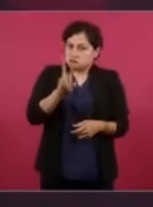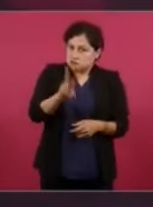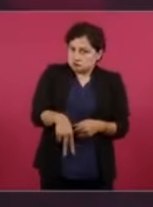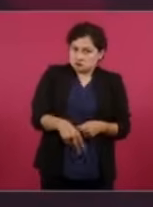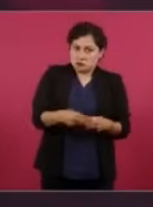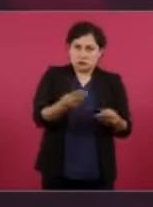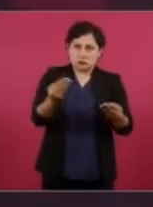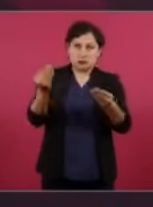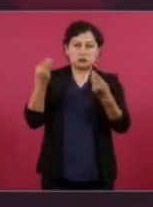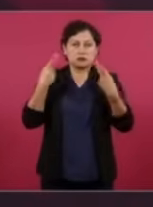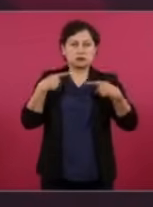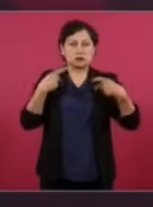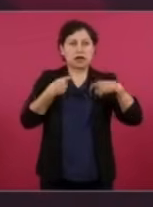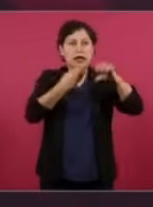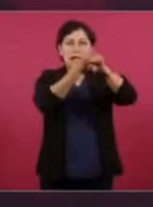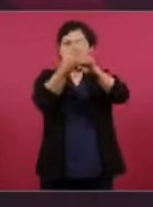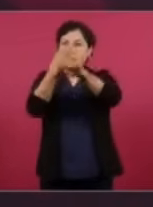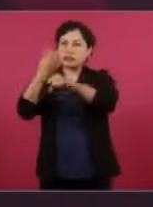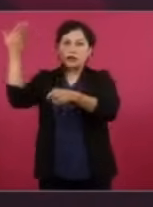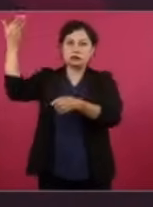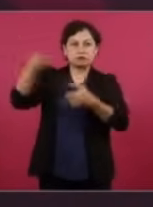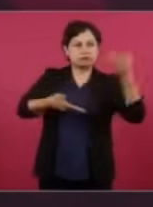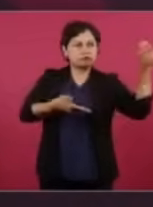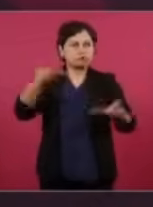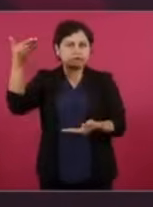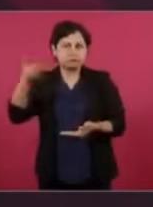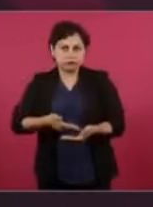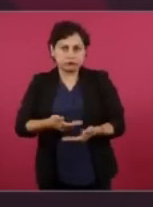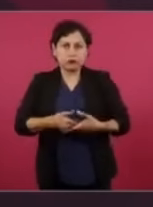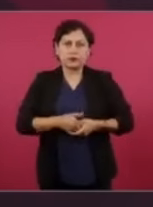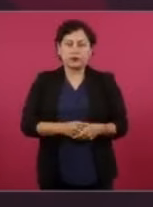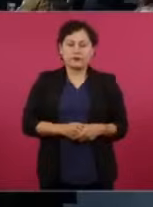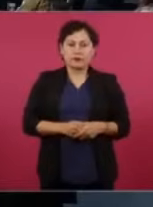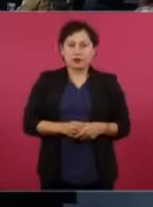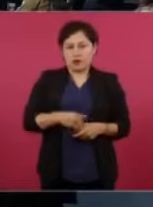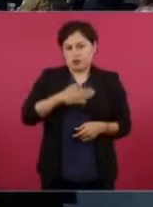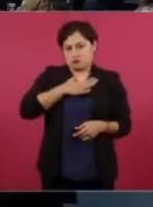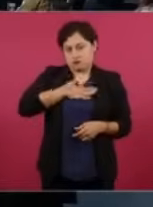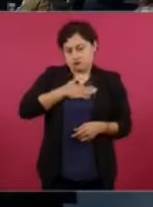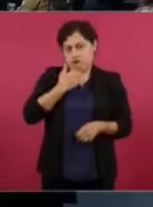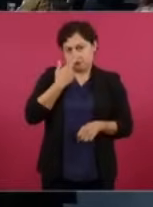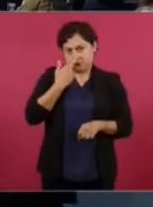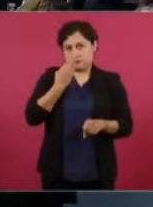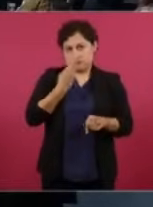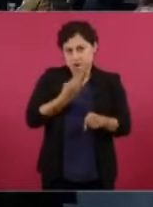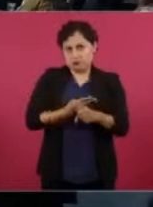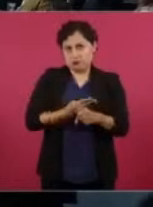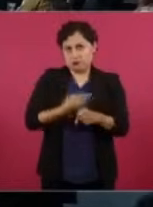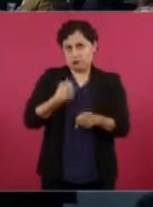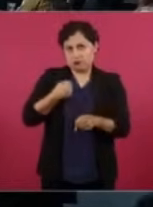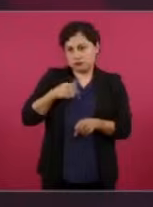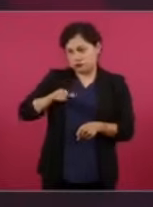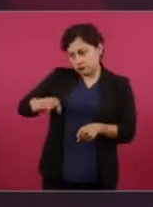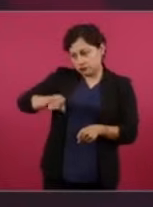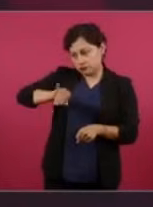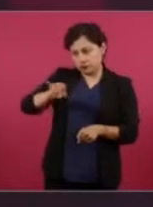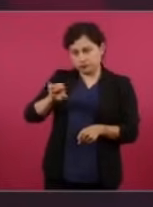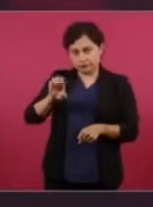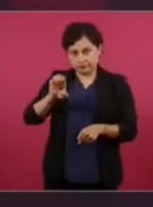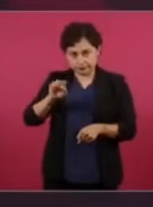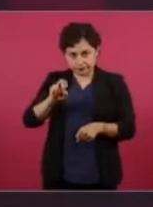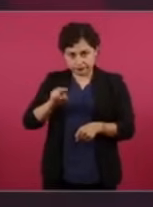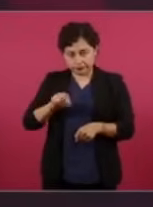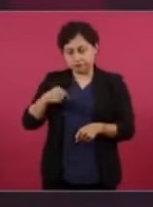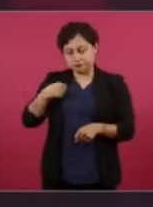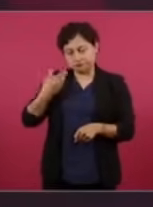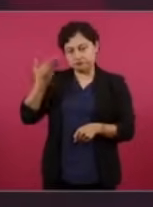estados, pues yo fui el responsable que le dije a Jesús, oye,